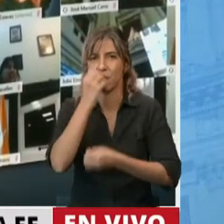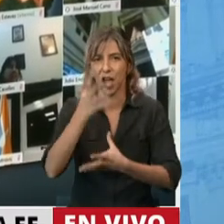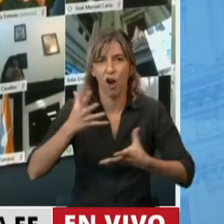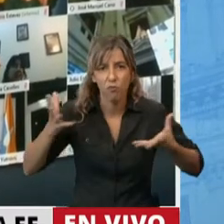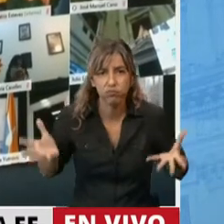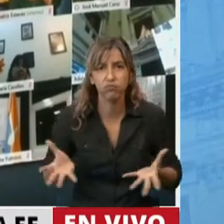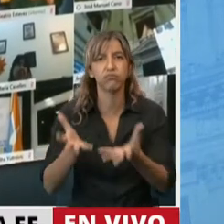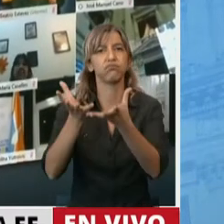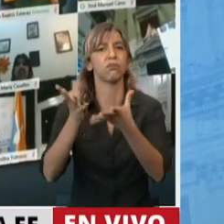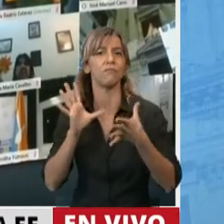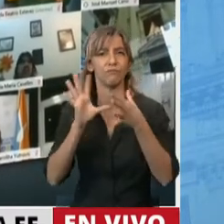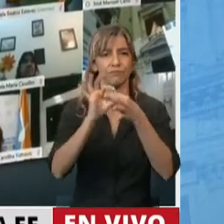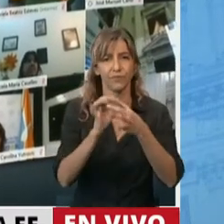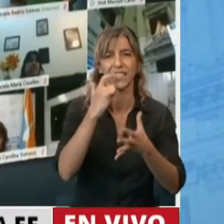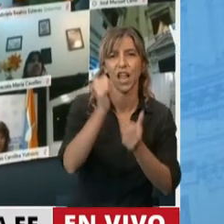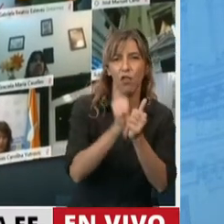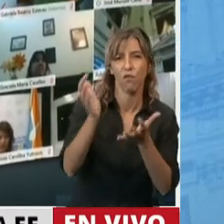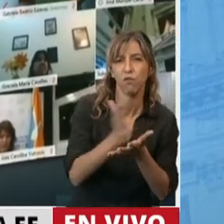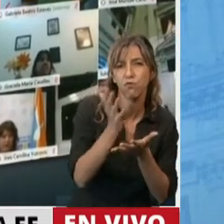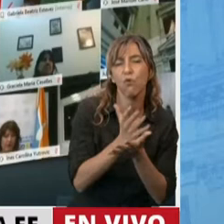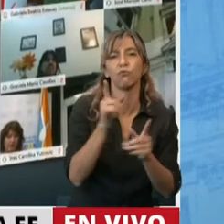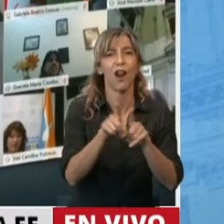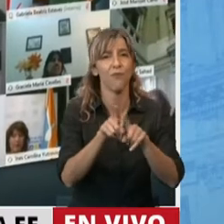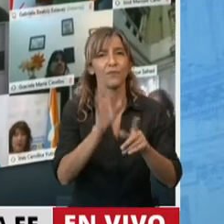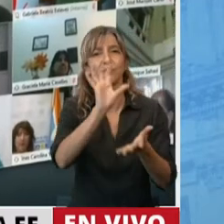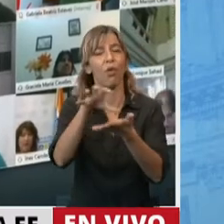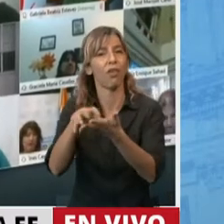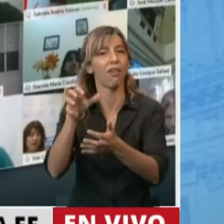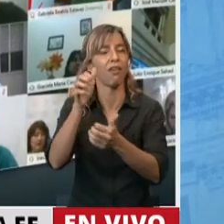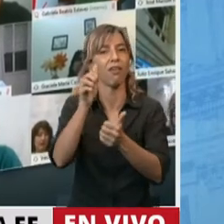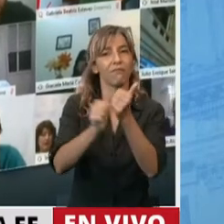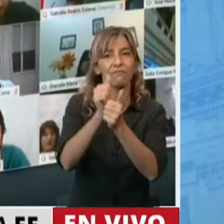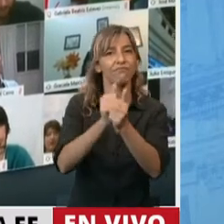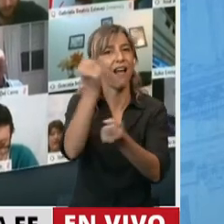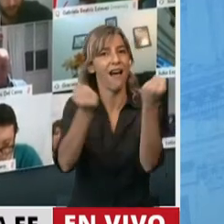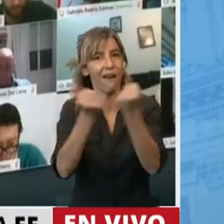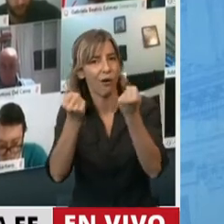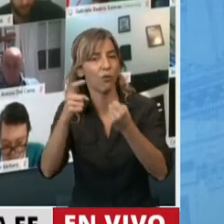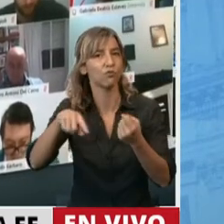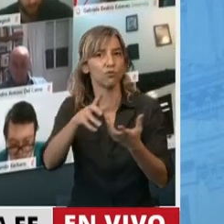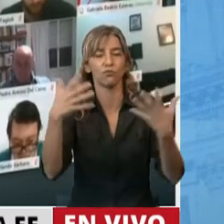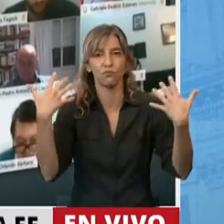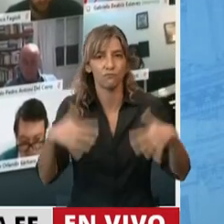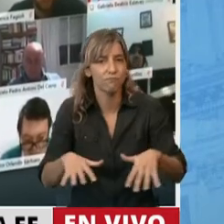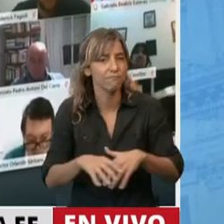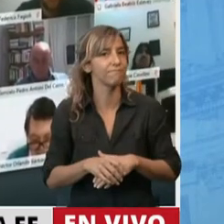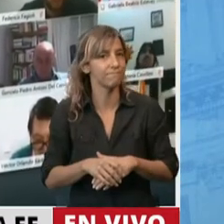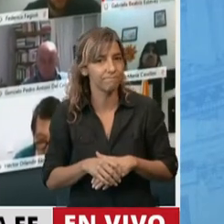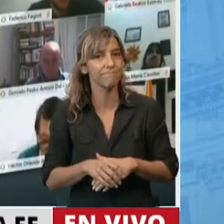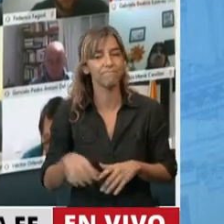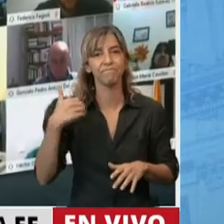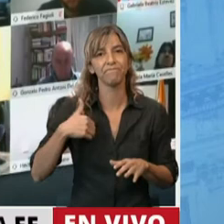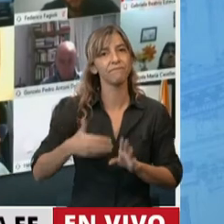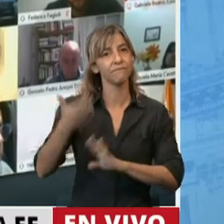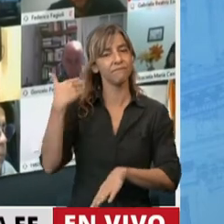con la industria, junto con el sector automotor y de autopartes. Es fundamental lo que creció la Argentina